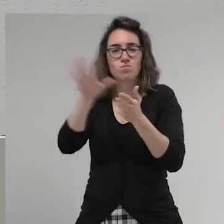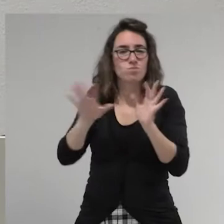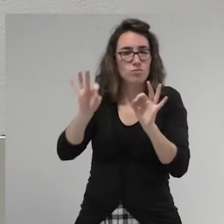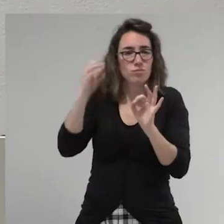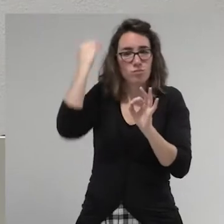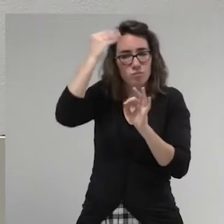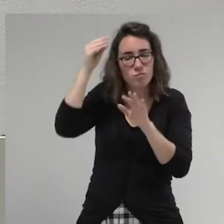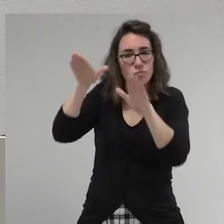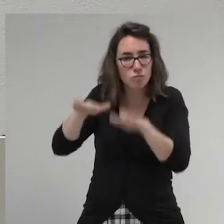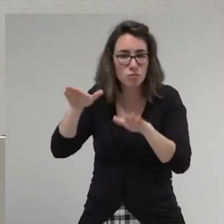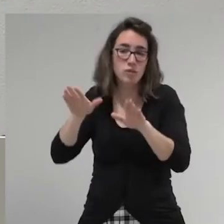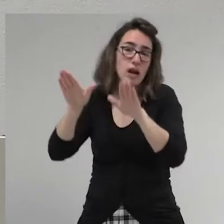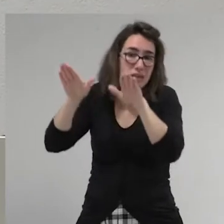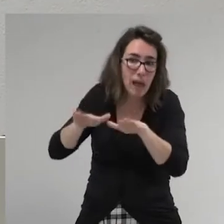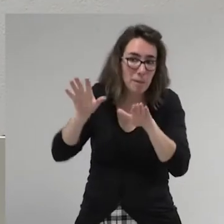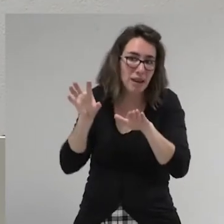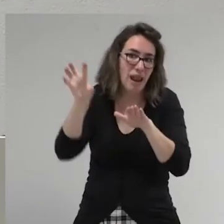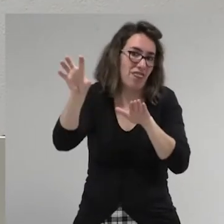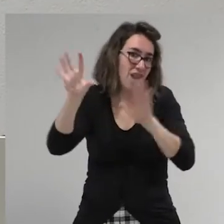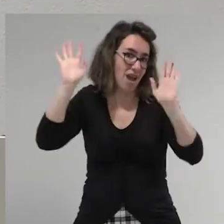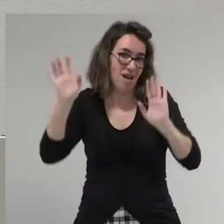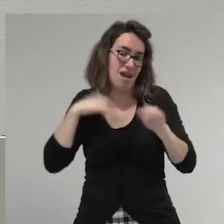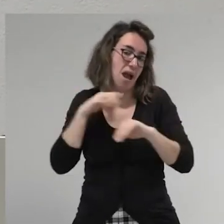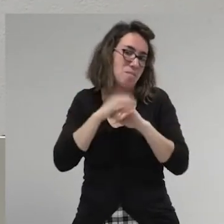¿no? Islamilandia, como le dicen mis amigas,